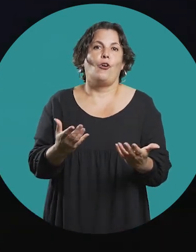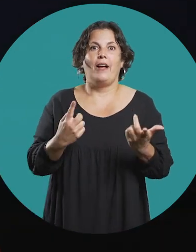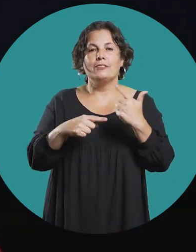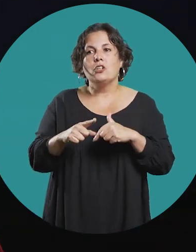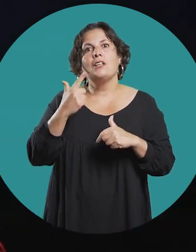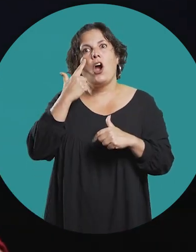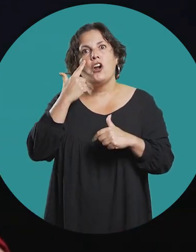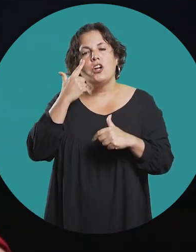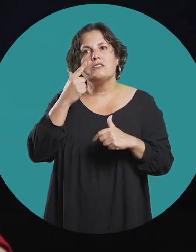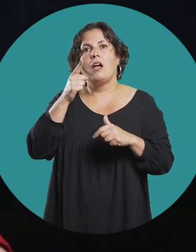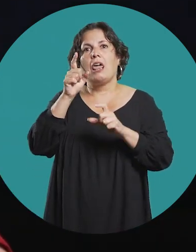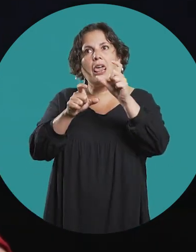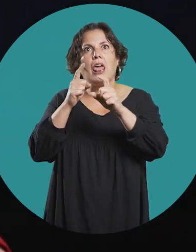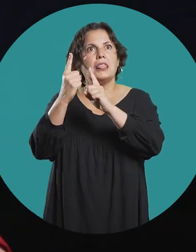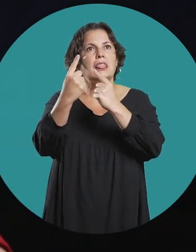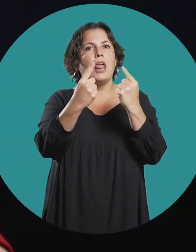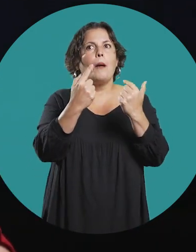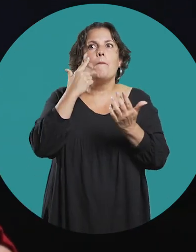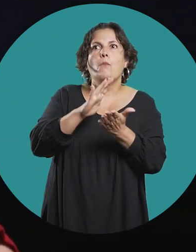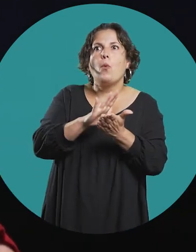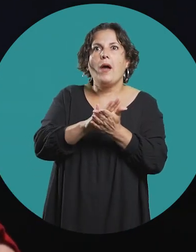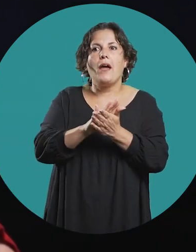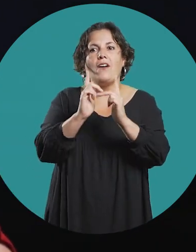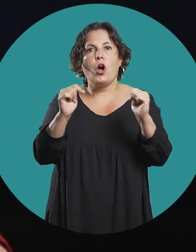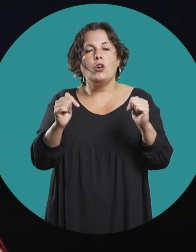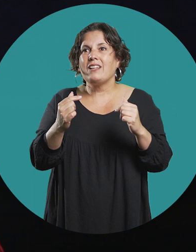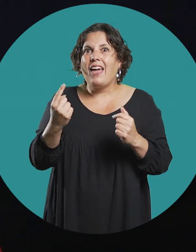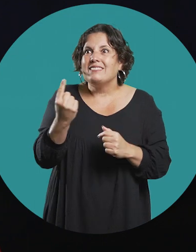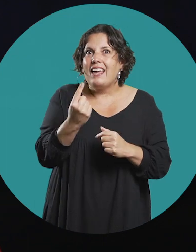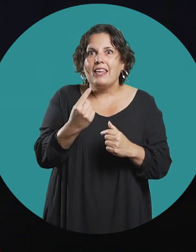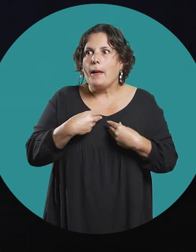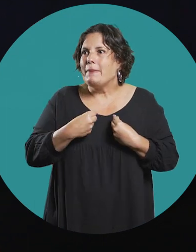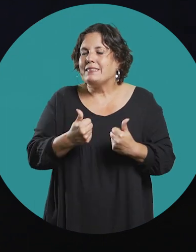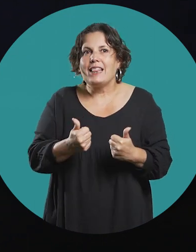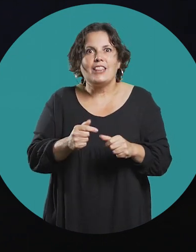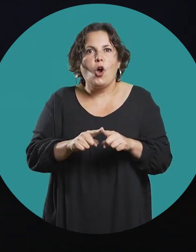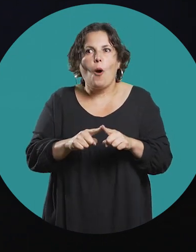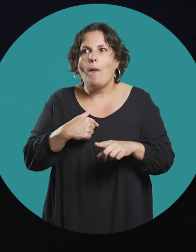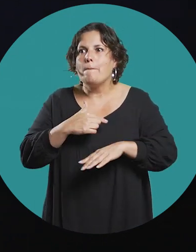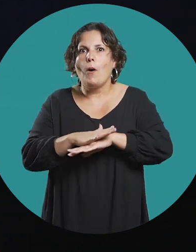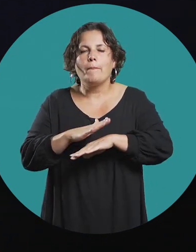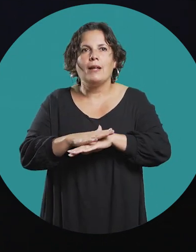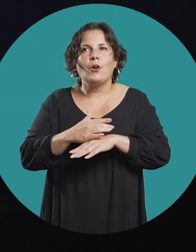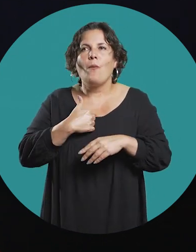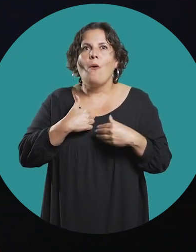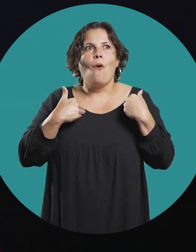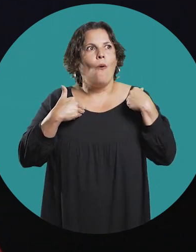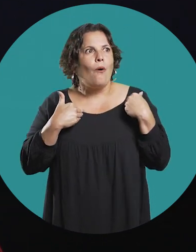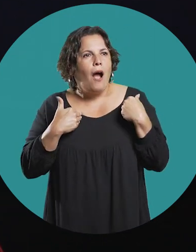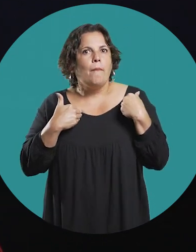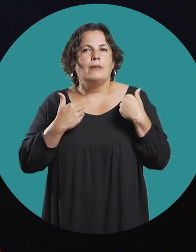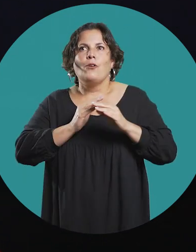Bueno, y conocer a él y a alguna otra gente me hizo probar algo donde enseguida me sentí como, este es el momento donde te sacás la mochila y